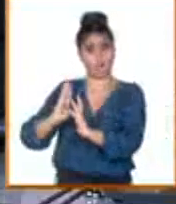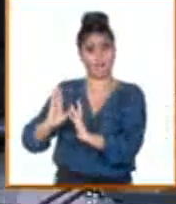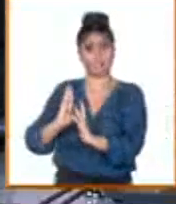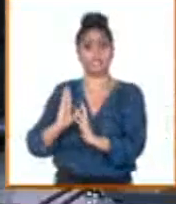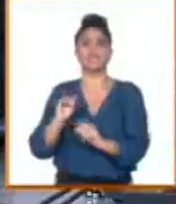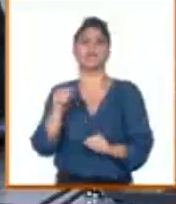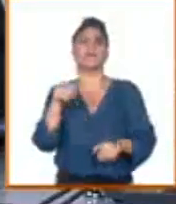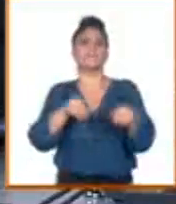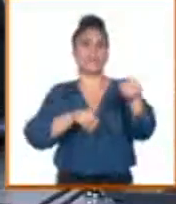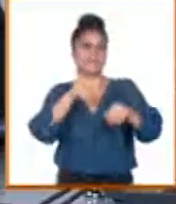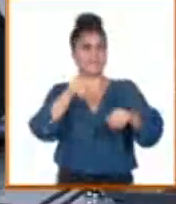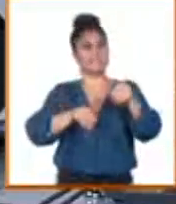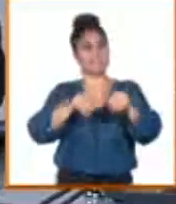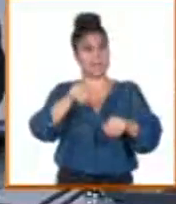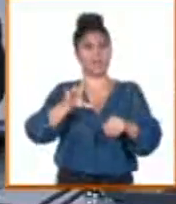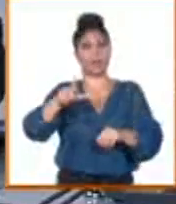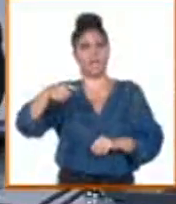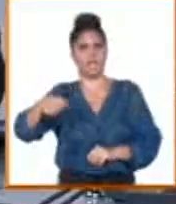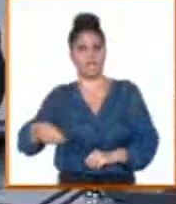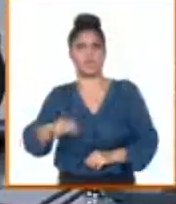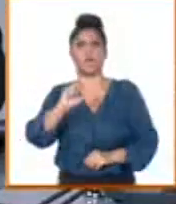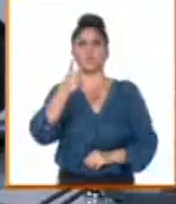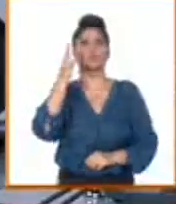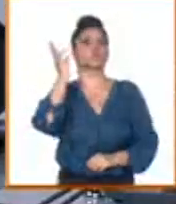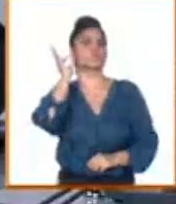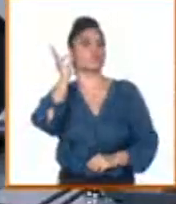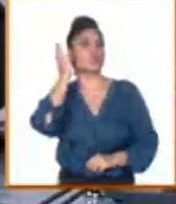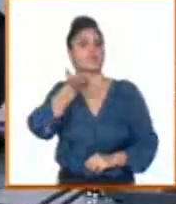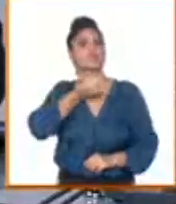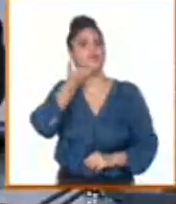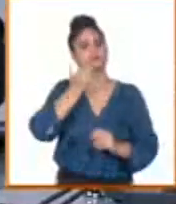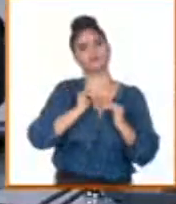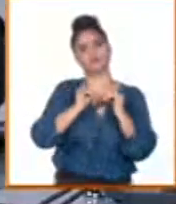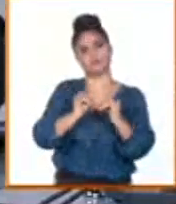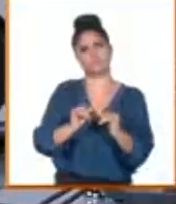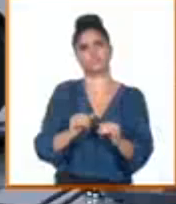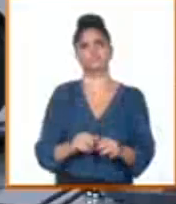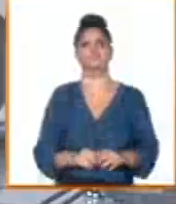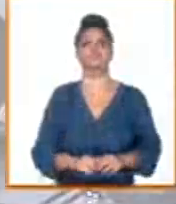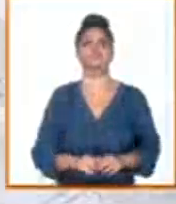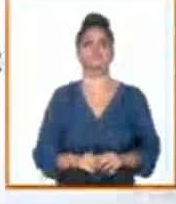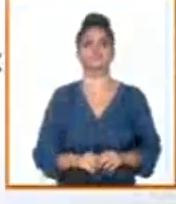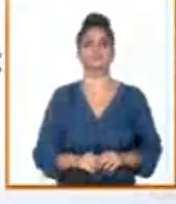de esta ley. Dos de ellas nos dieron su opinión para este espacio de la Mesa Redonda.